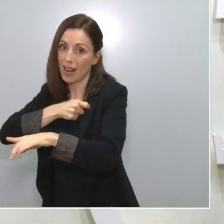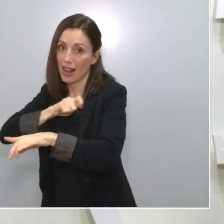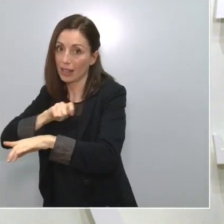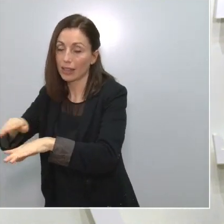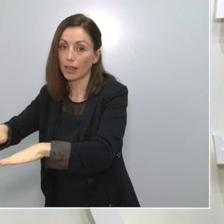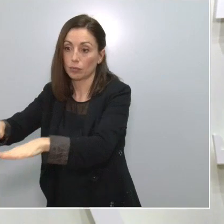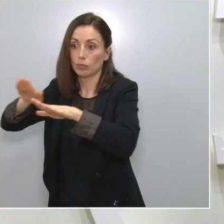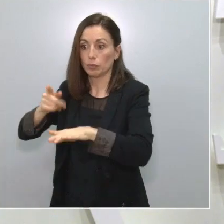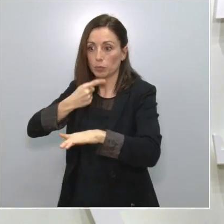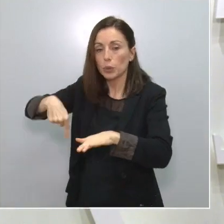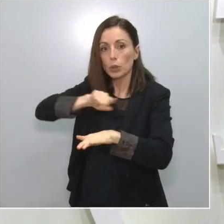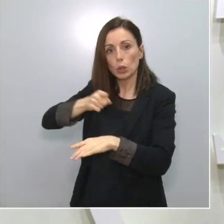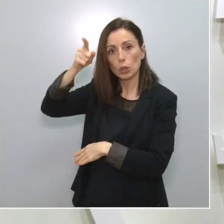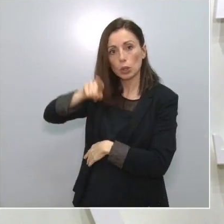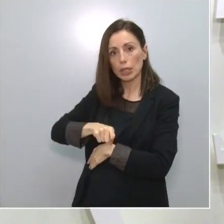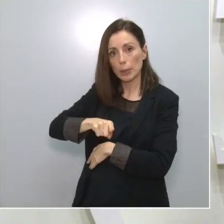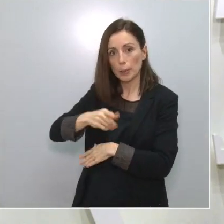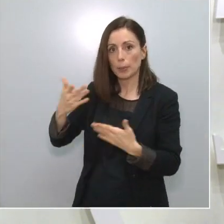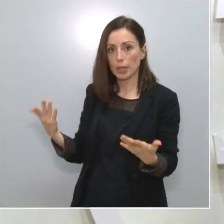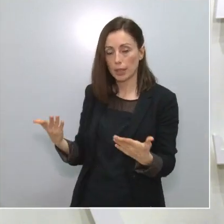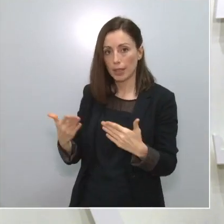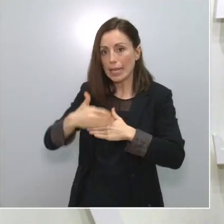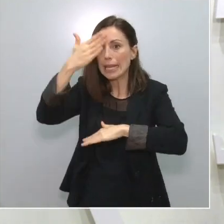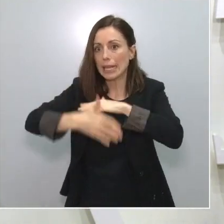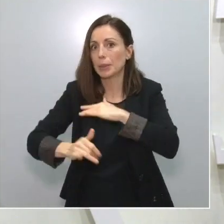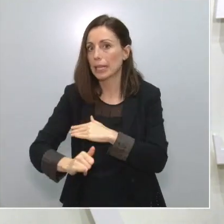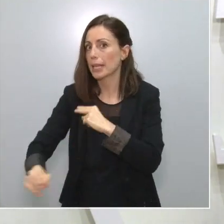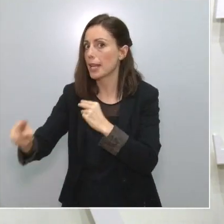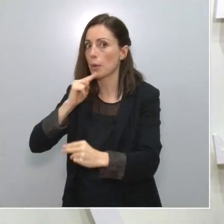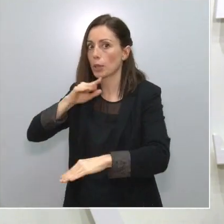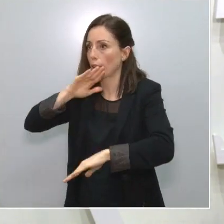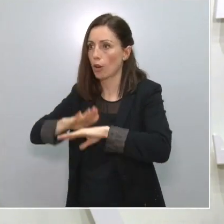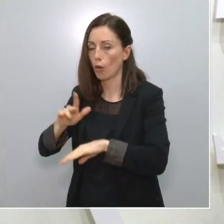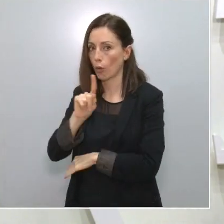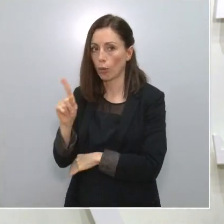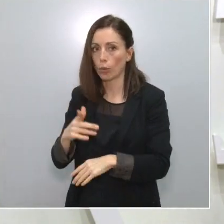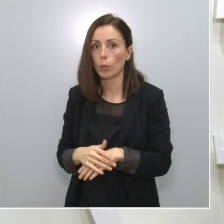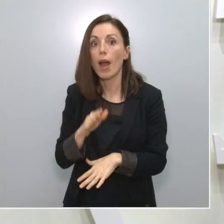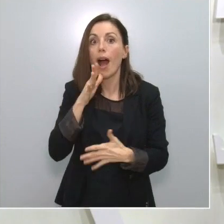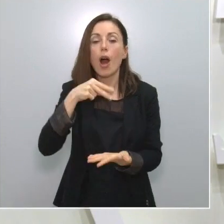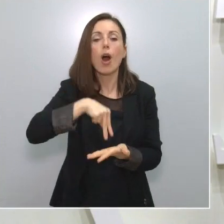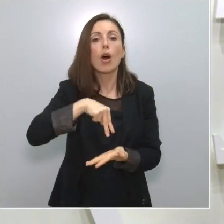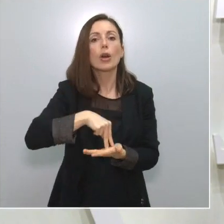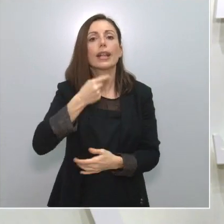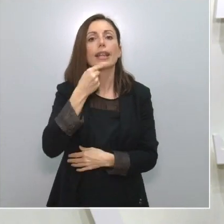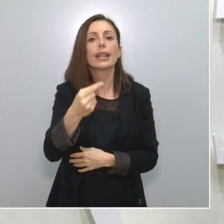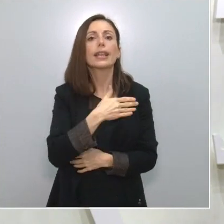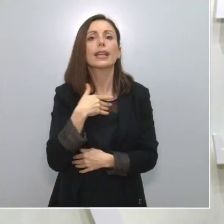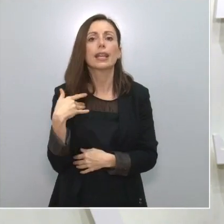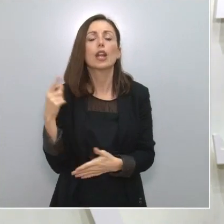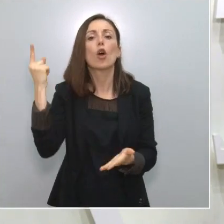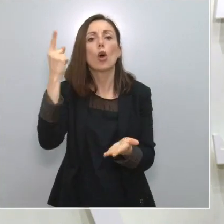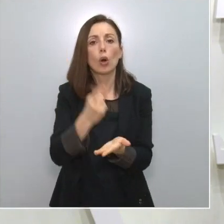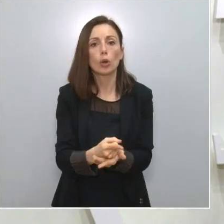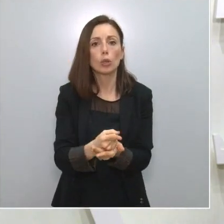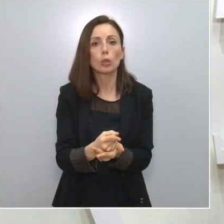sentido y tiene límites si no es correspondida. Del mismo modo, me gustaría en este momento, una vez más, y como